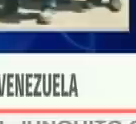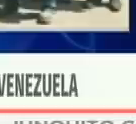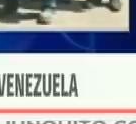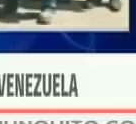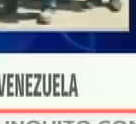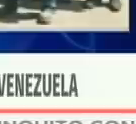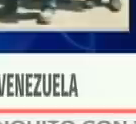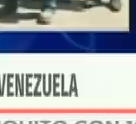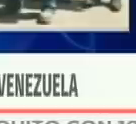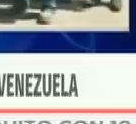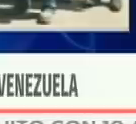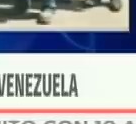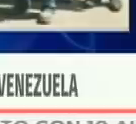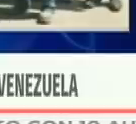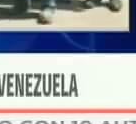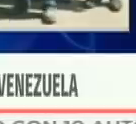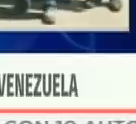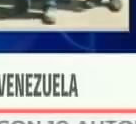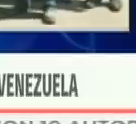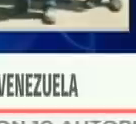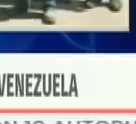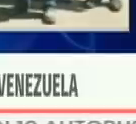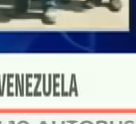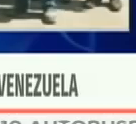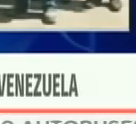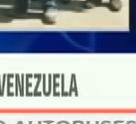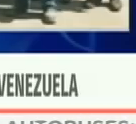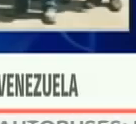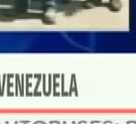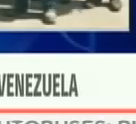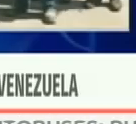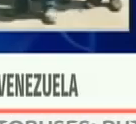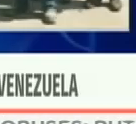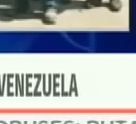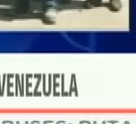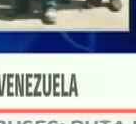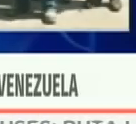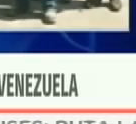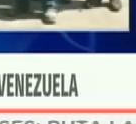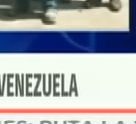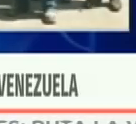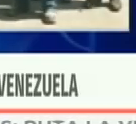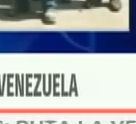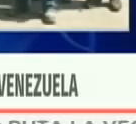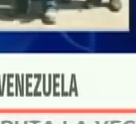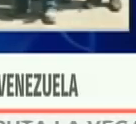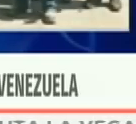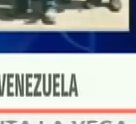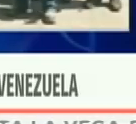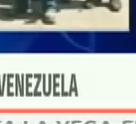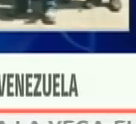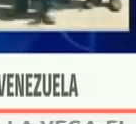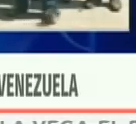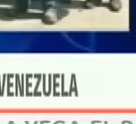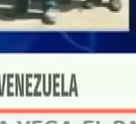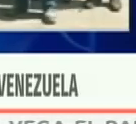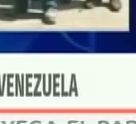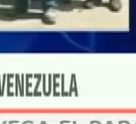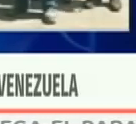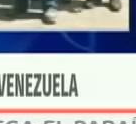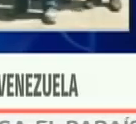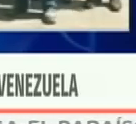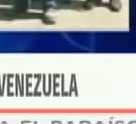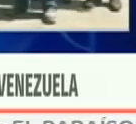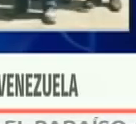Ministerio de Transporte con el desarrollo de la Venezuela potencia. ¡Chávez vive! ¡La patria sigue! Saludos, camarada presidente, le pedimos el